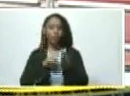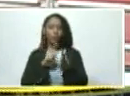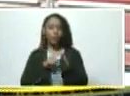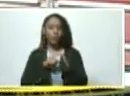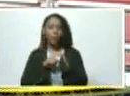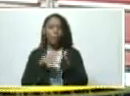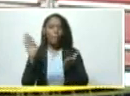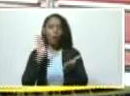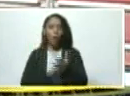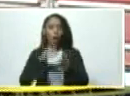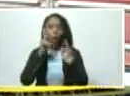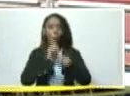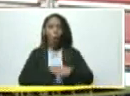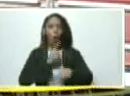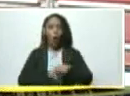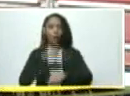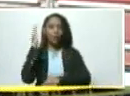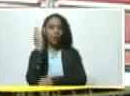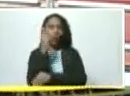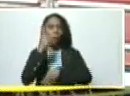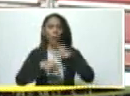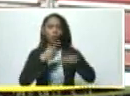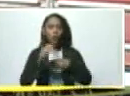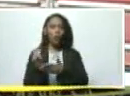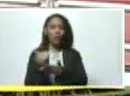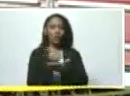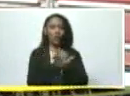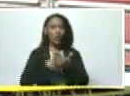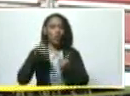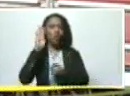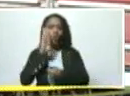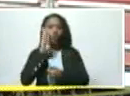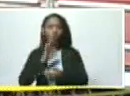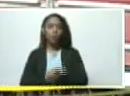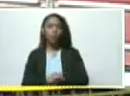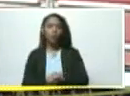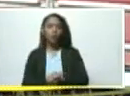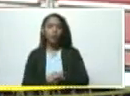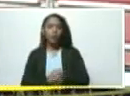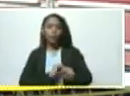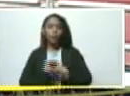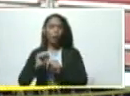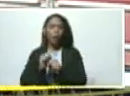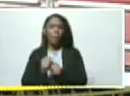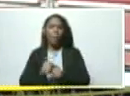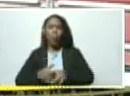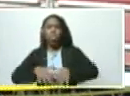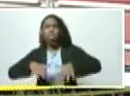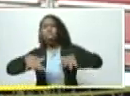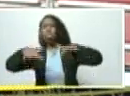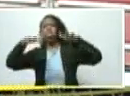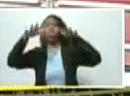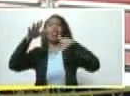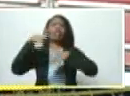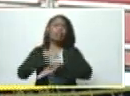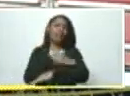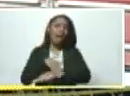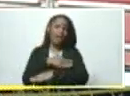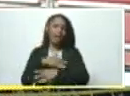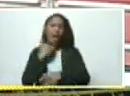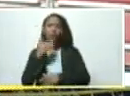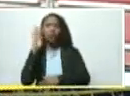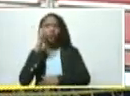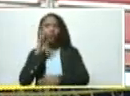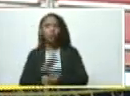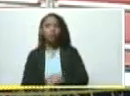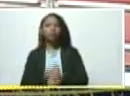y sanciones para los procesos de recolección de desechos sólidos que eviten la aglomeración de estos en calles y avenidas. Muy bien.